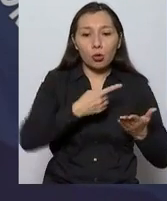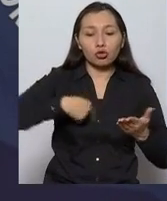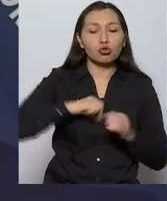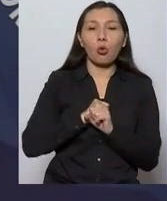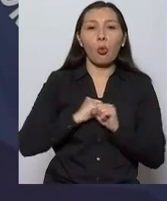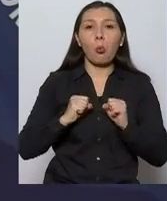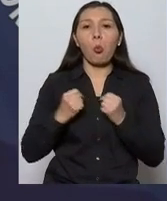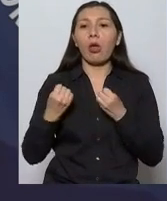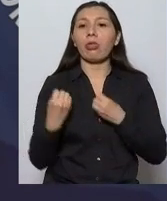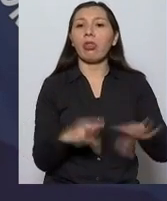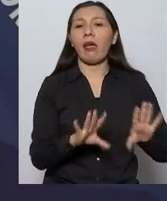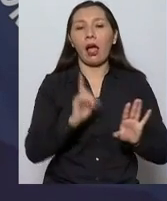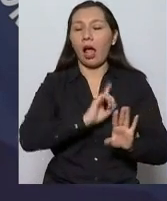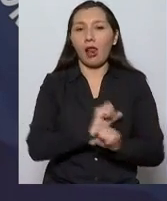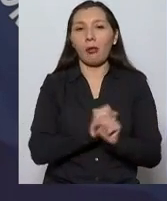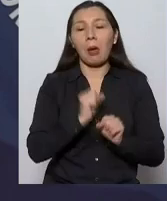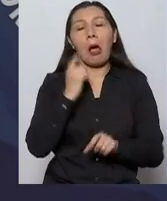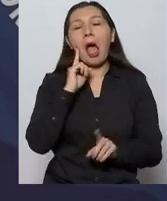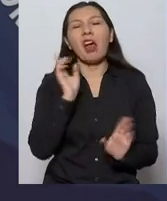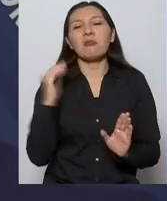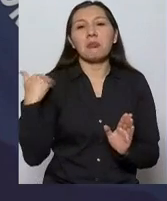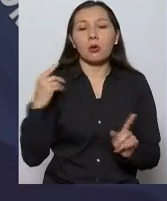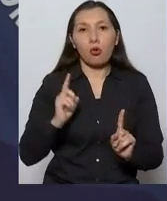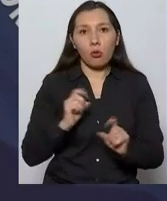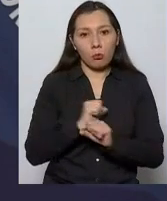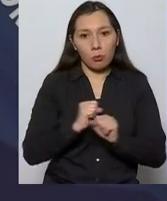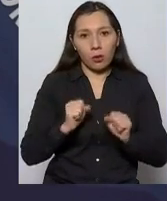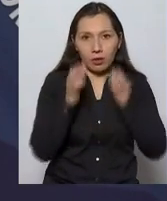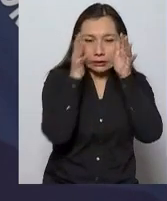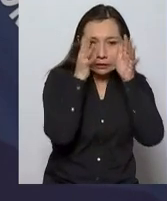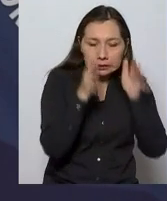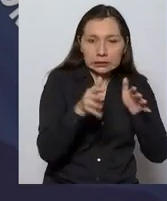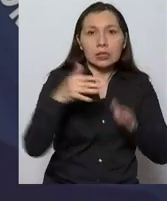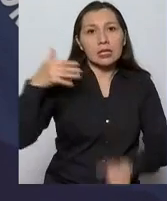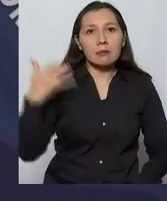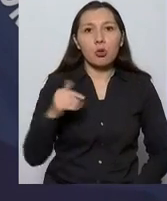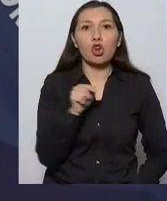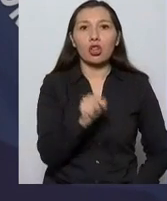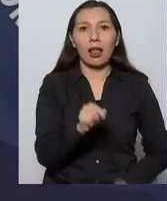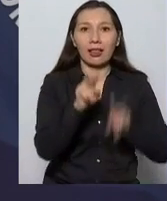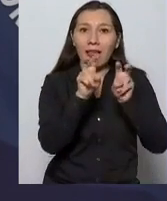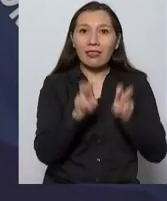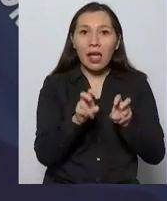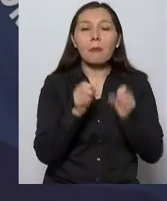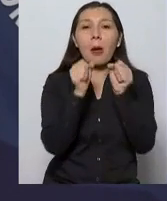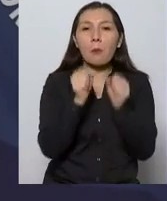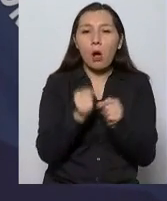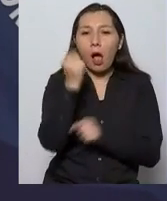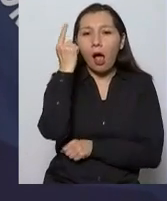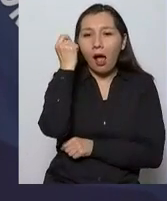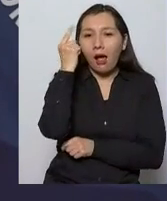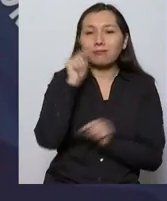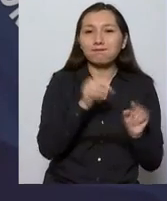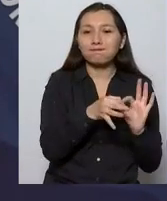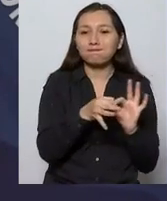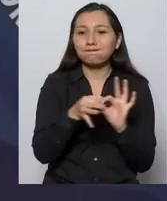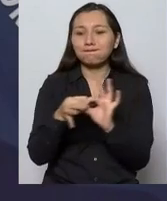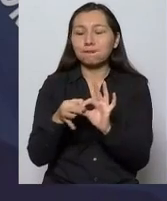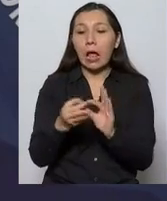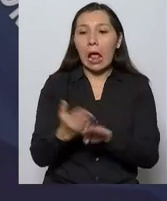no podemos dejar de obviar, porque es, insisto, el parámetro esencial para entender